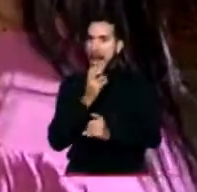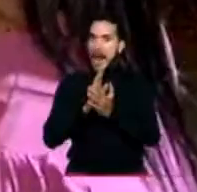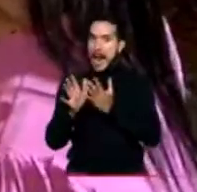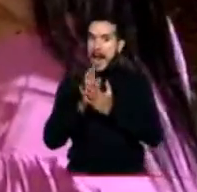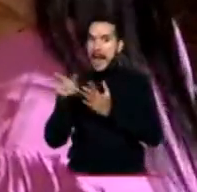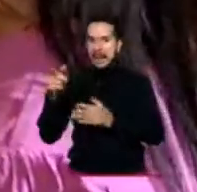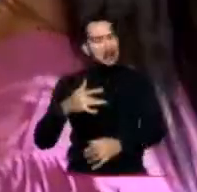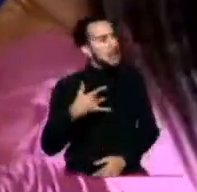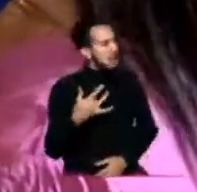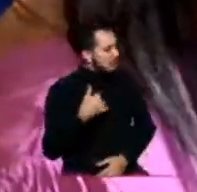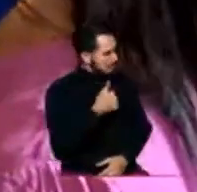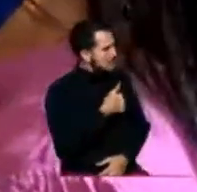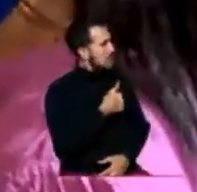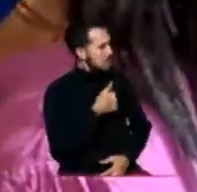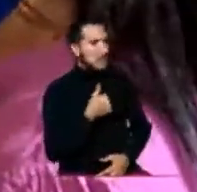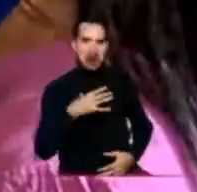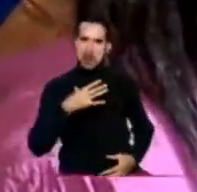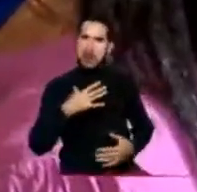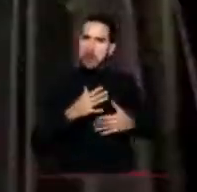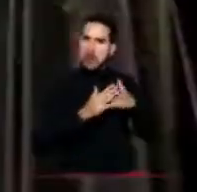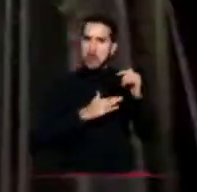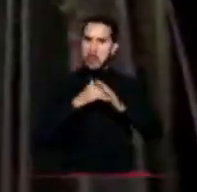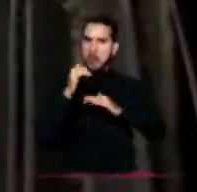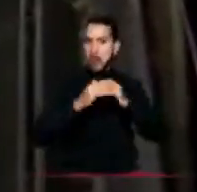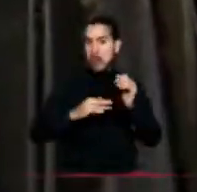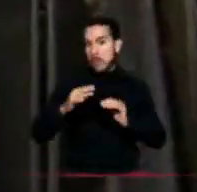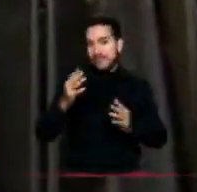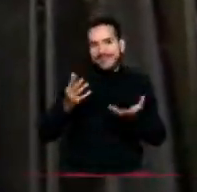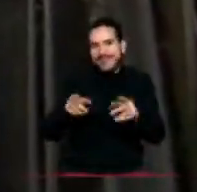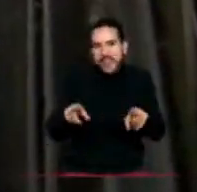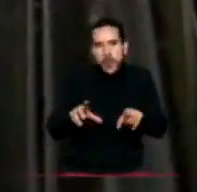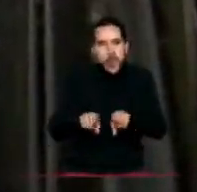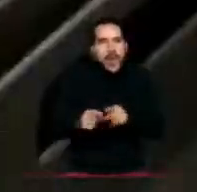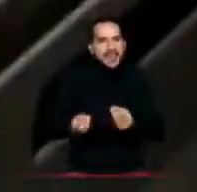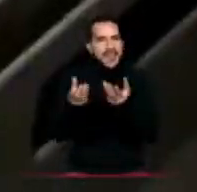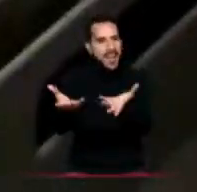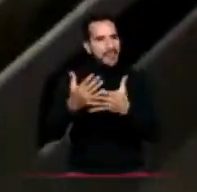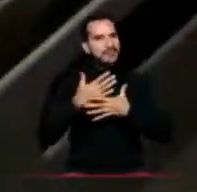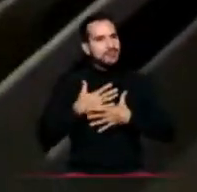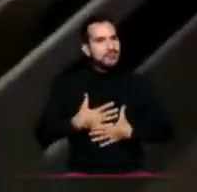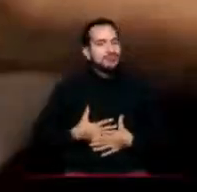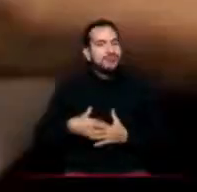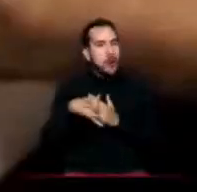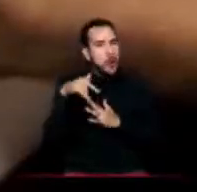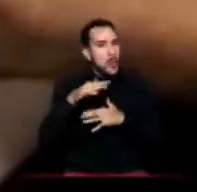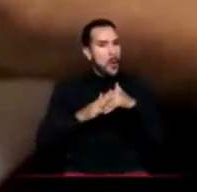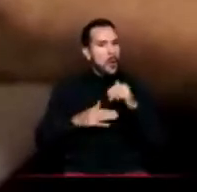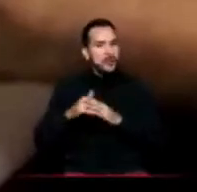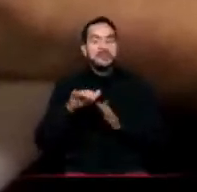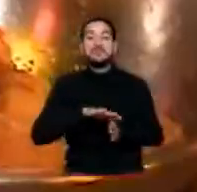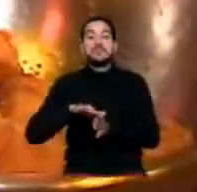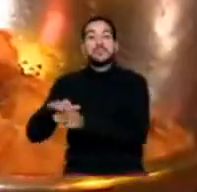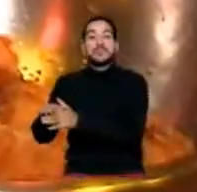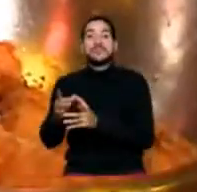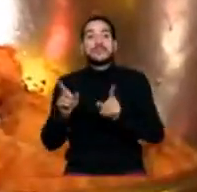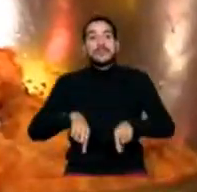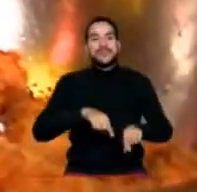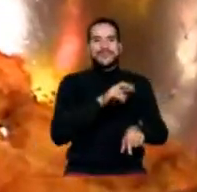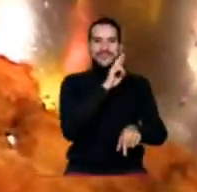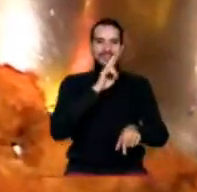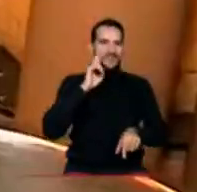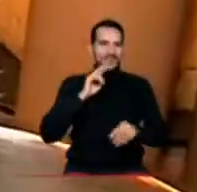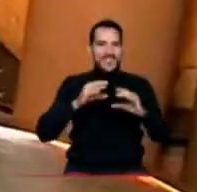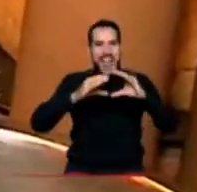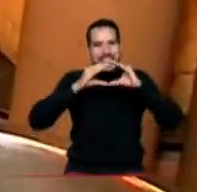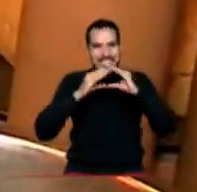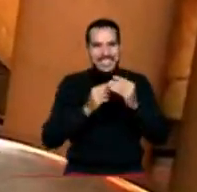tenemos para ofrecerle más que solamente comida, sino también experiencia. Asimismo, el sector de las comidas rápidas espera poder diversificar su oferta durante